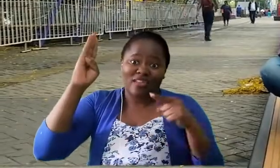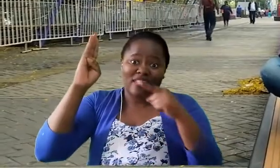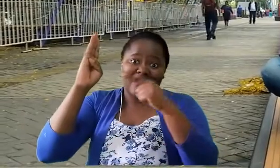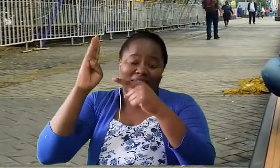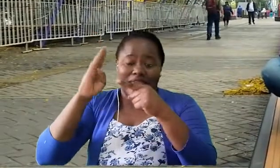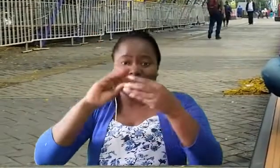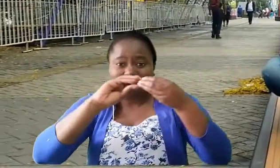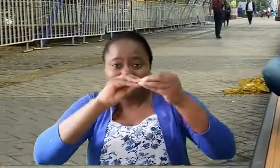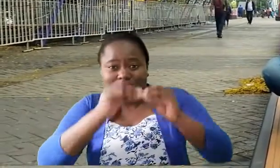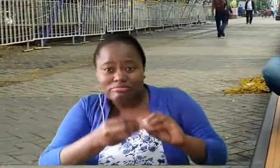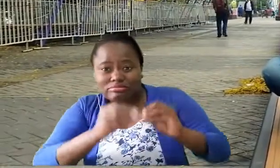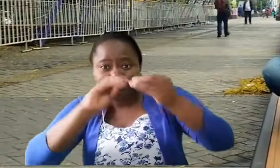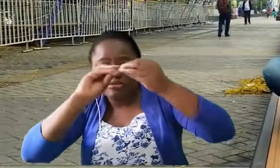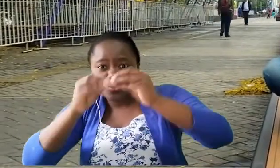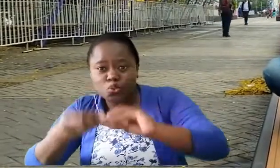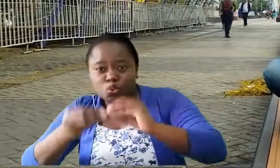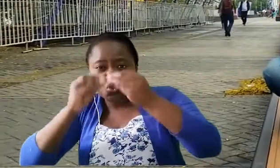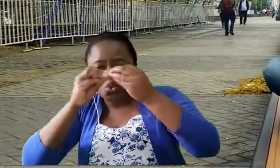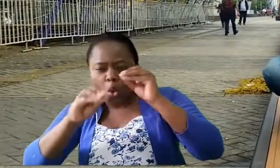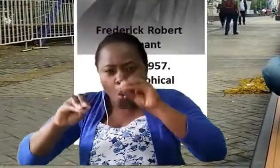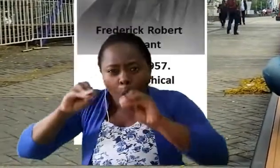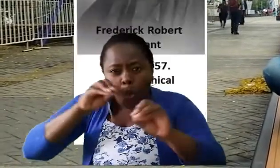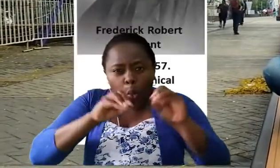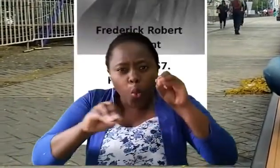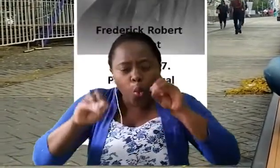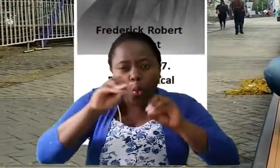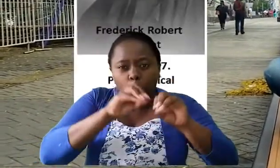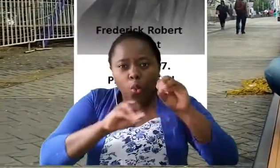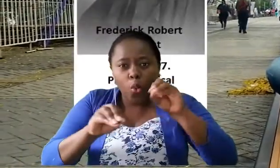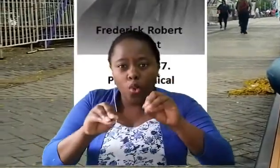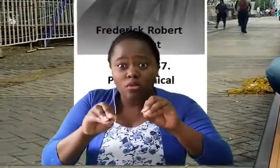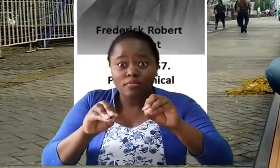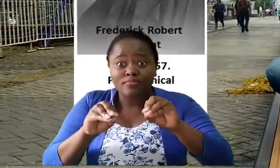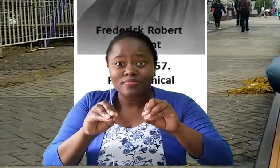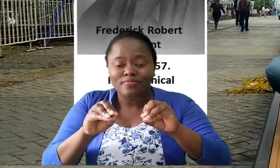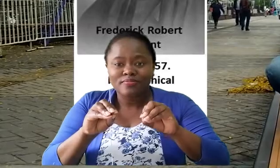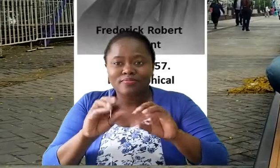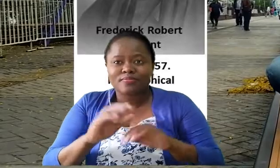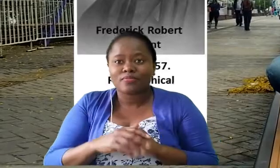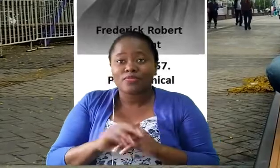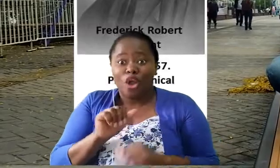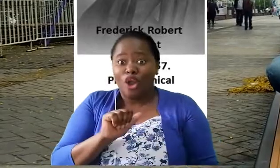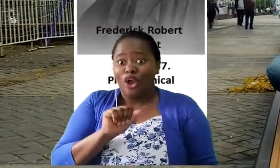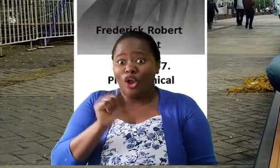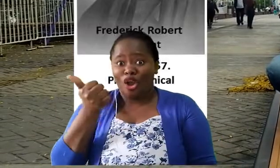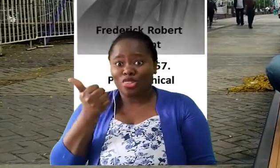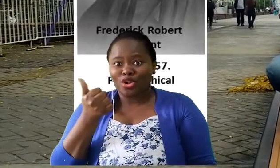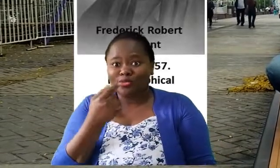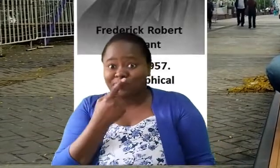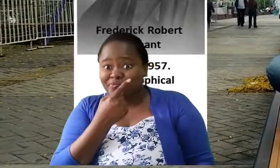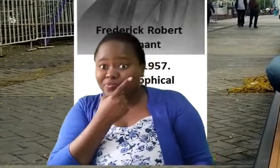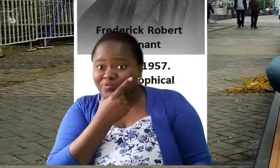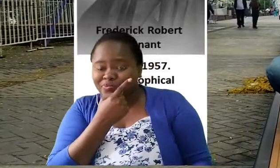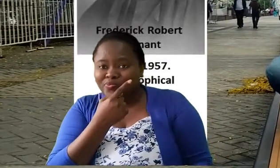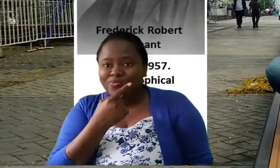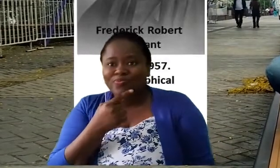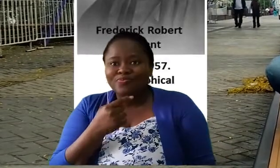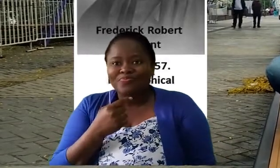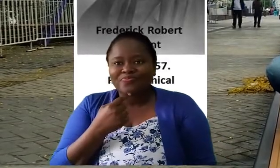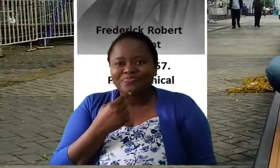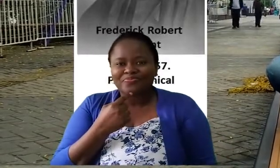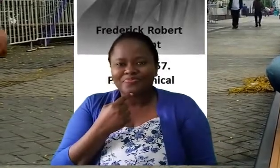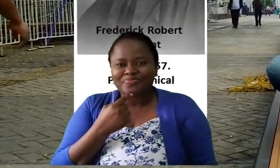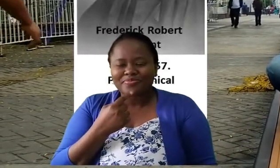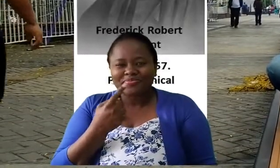Esto lo dice el señor Charles Darwin. Tennant, otro pensador también que sostiene y que